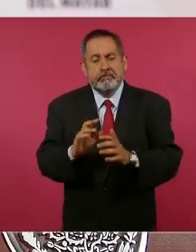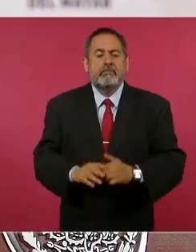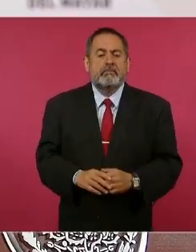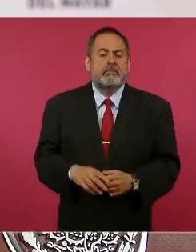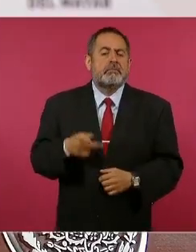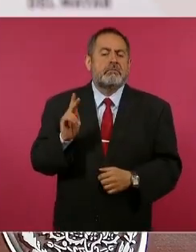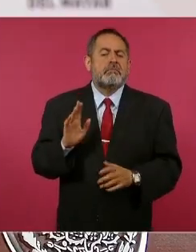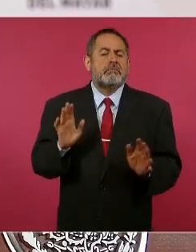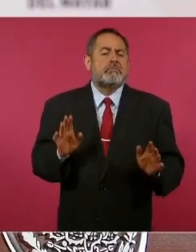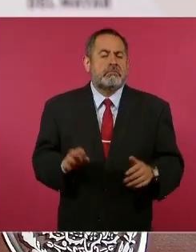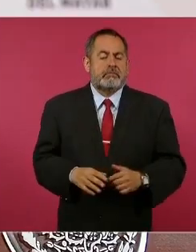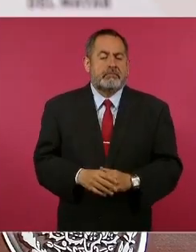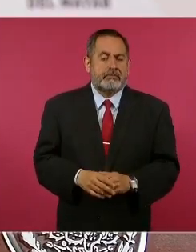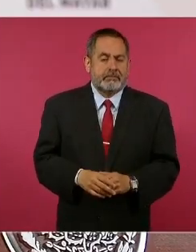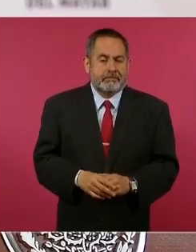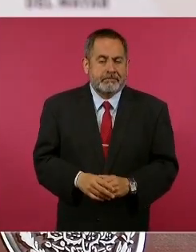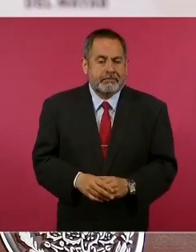pero ya